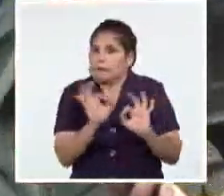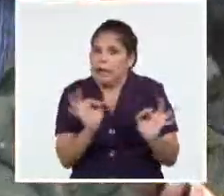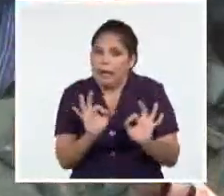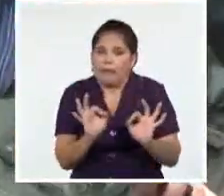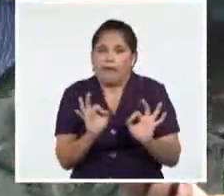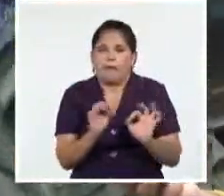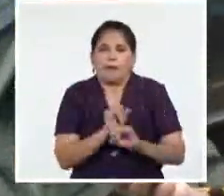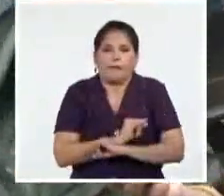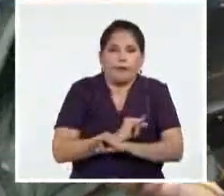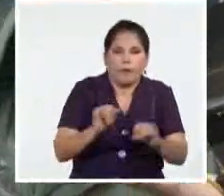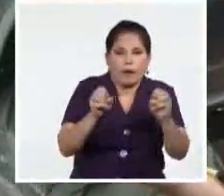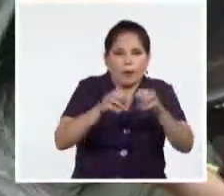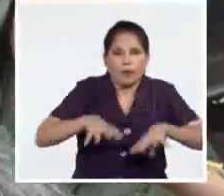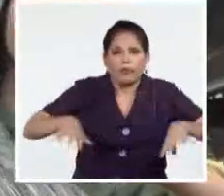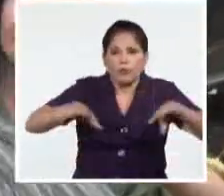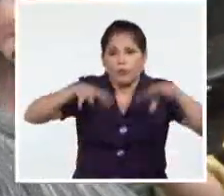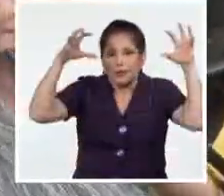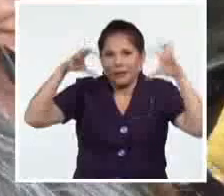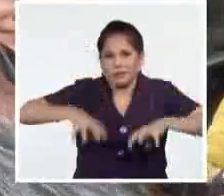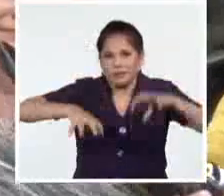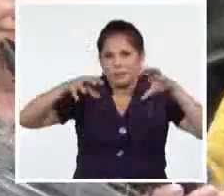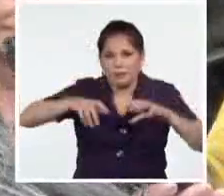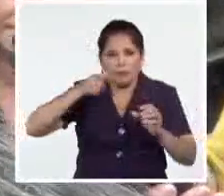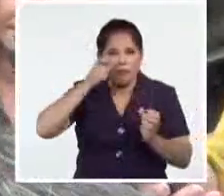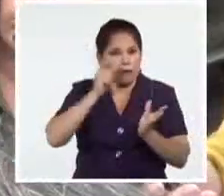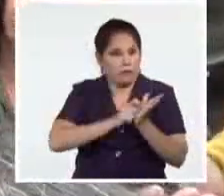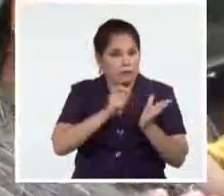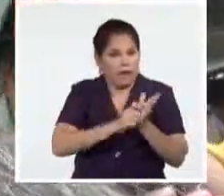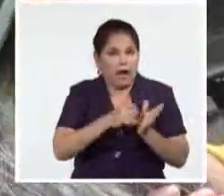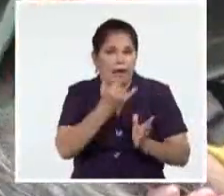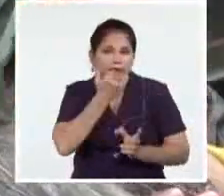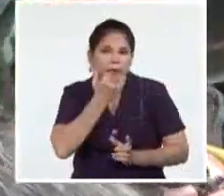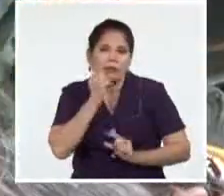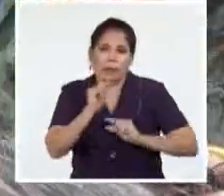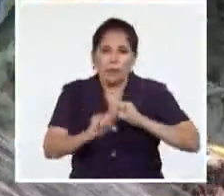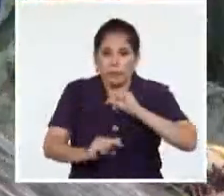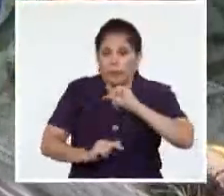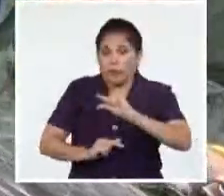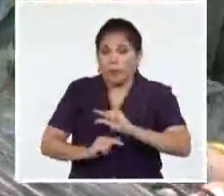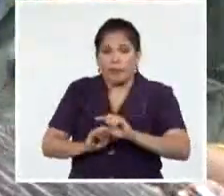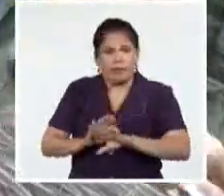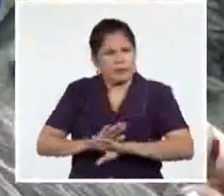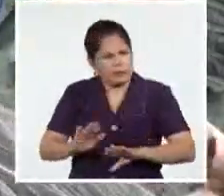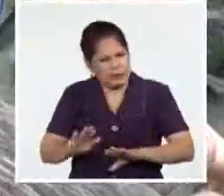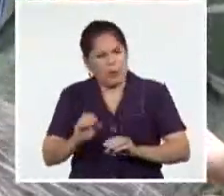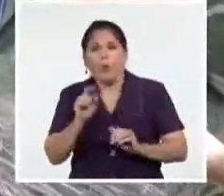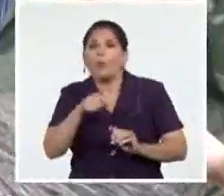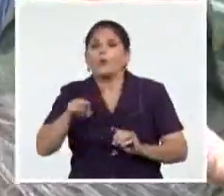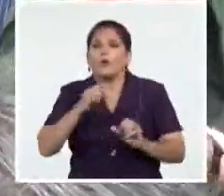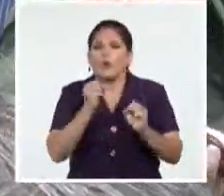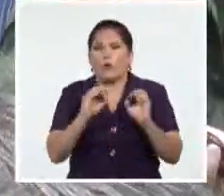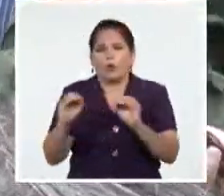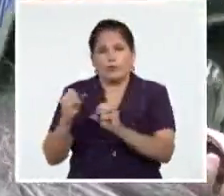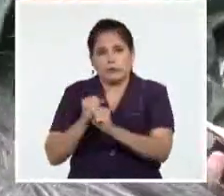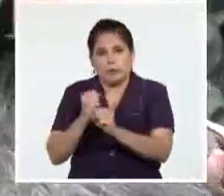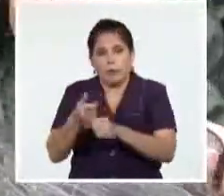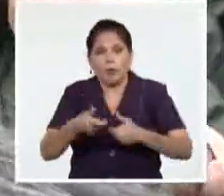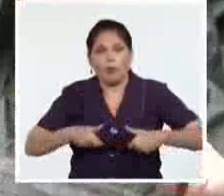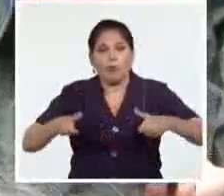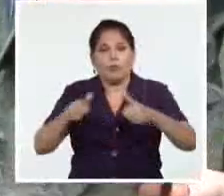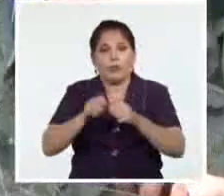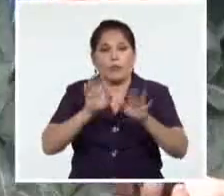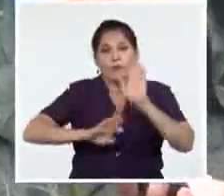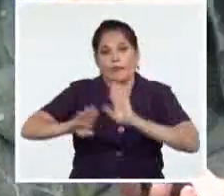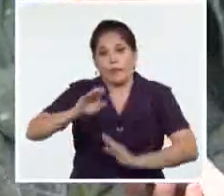con las condiciones del tiempo evaluar todos los daños entonces la medida que ella en la manera en que está organizado el trabajo por el consejo de defensa